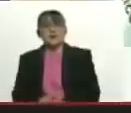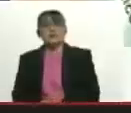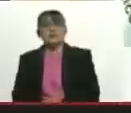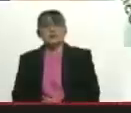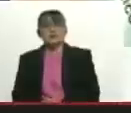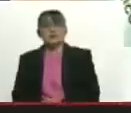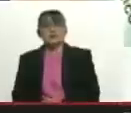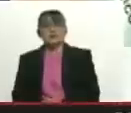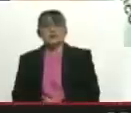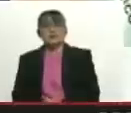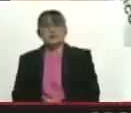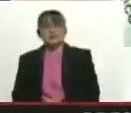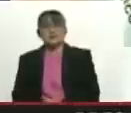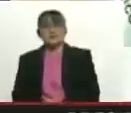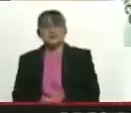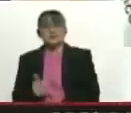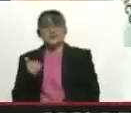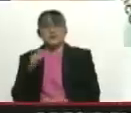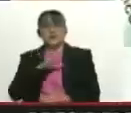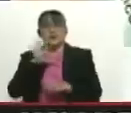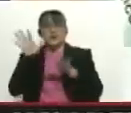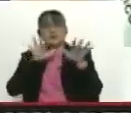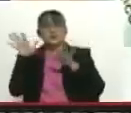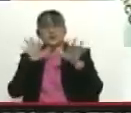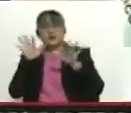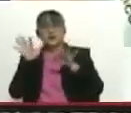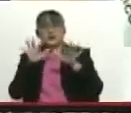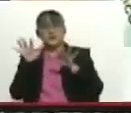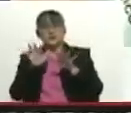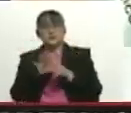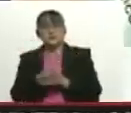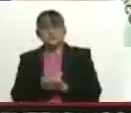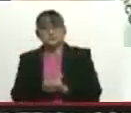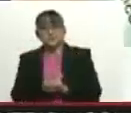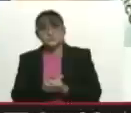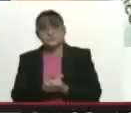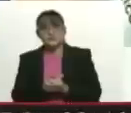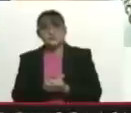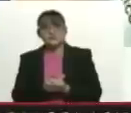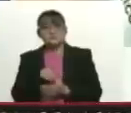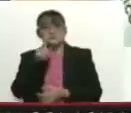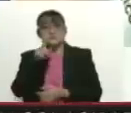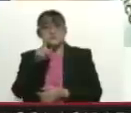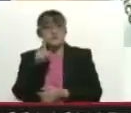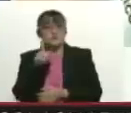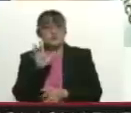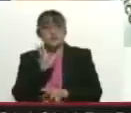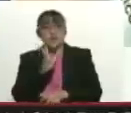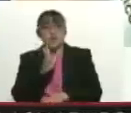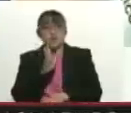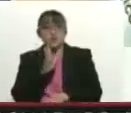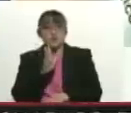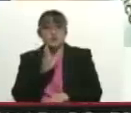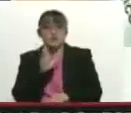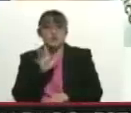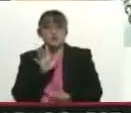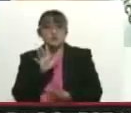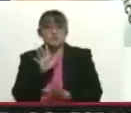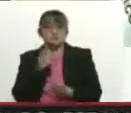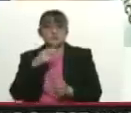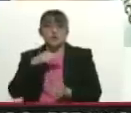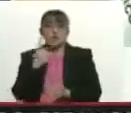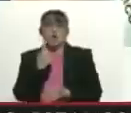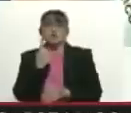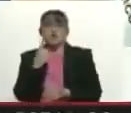gozar desde el extranjero de esa acción totalmente al margen, no solo